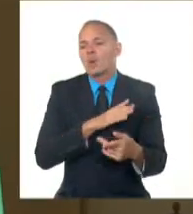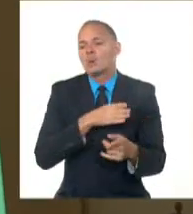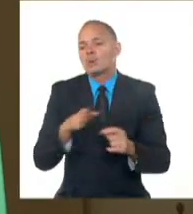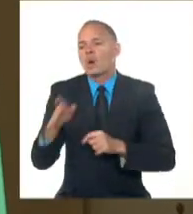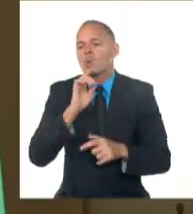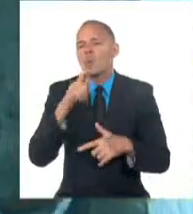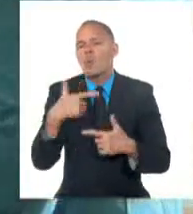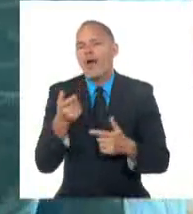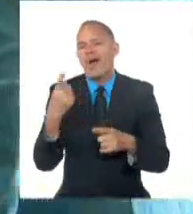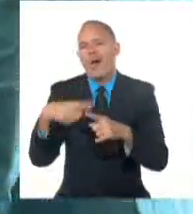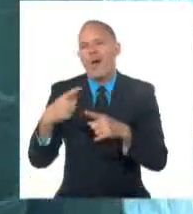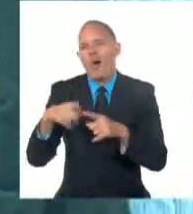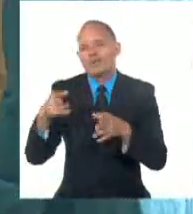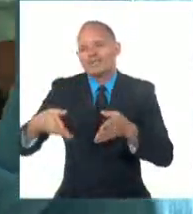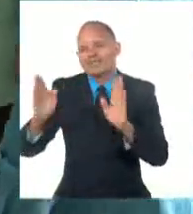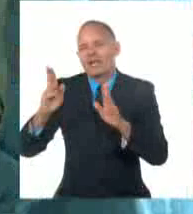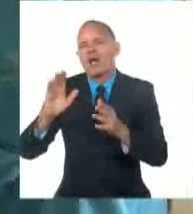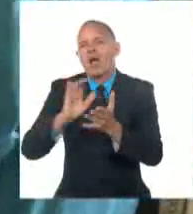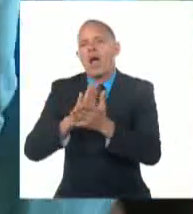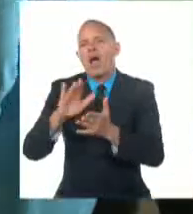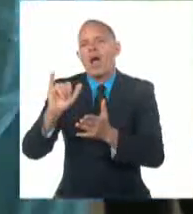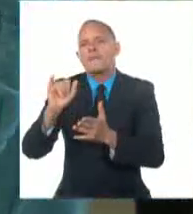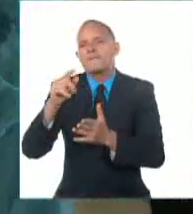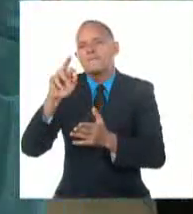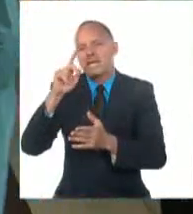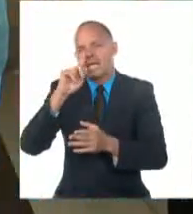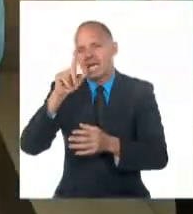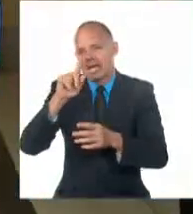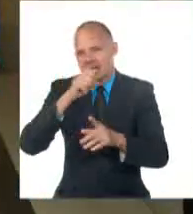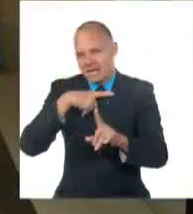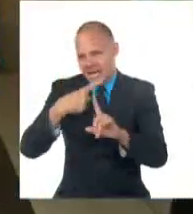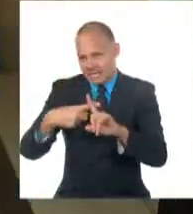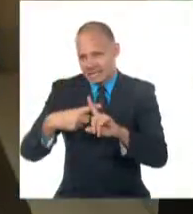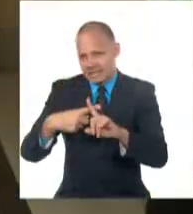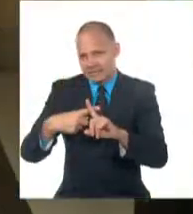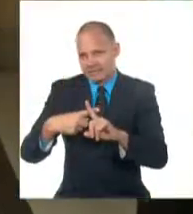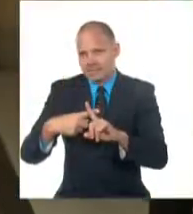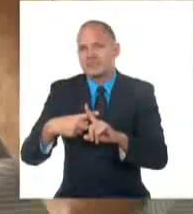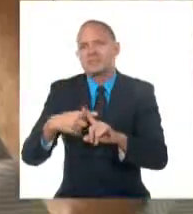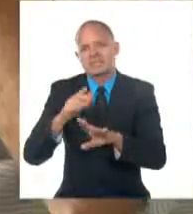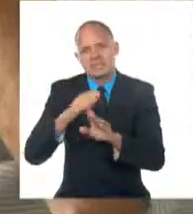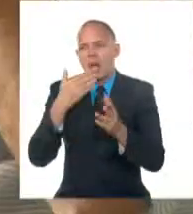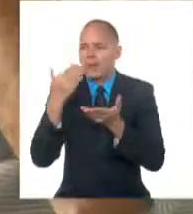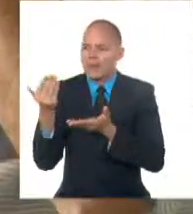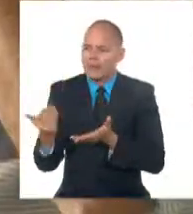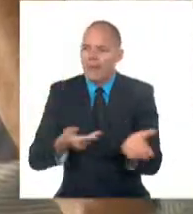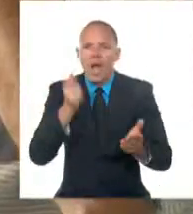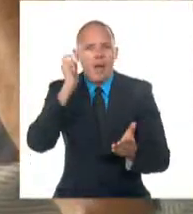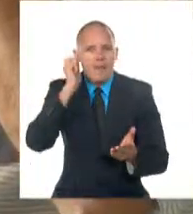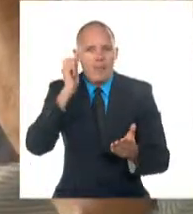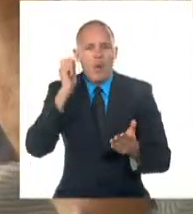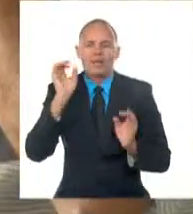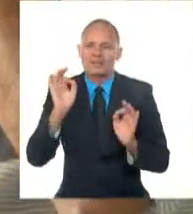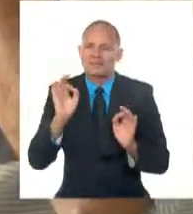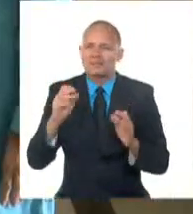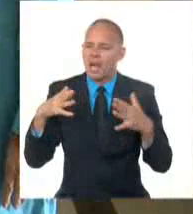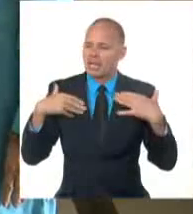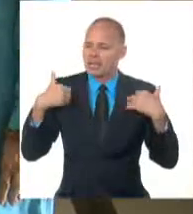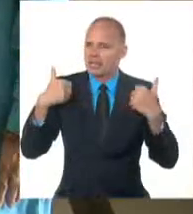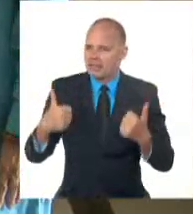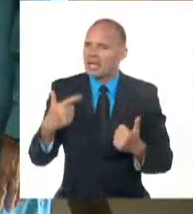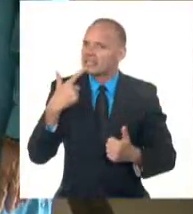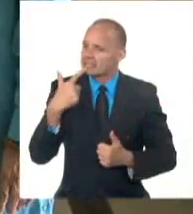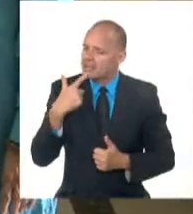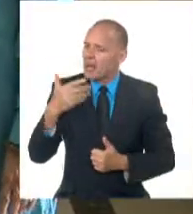la ministra interina de Relaciones Exteriores de Cuba, Josefina Vidal. La diplomática calificó de enorme